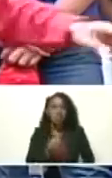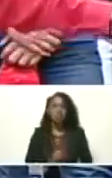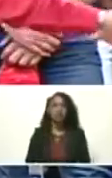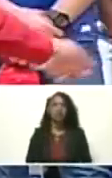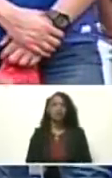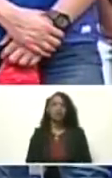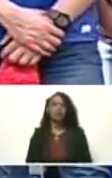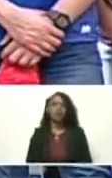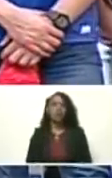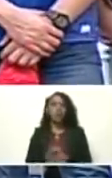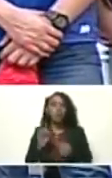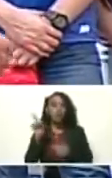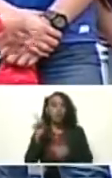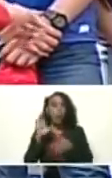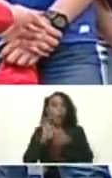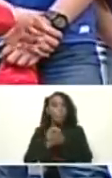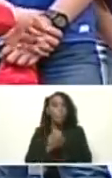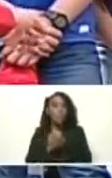Sus aliados,